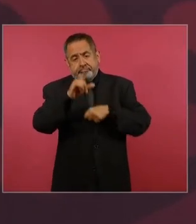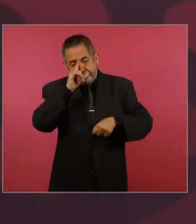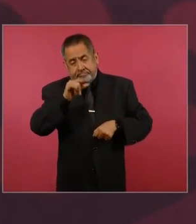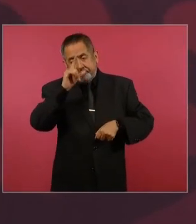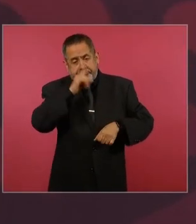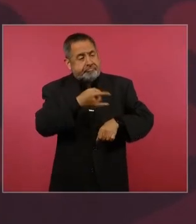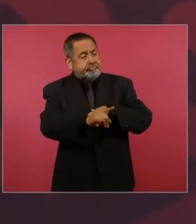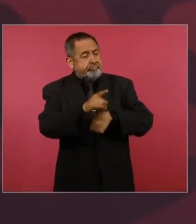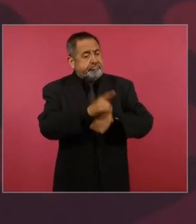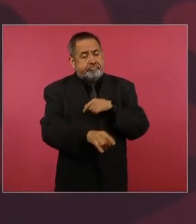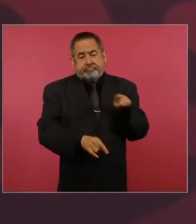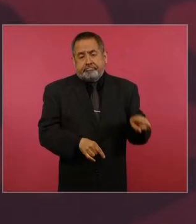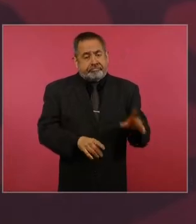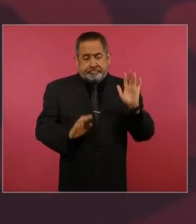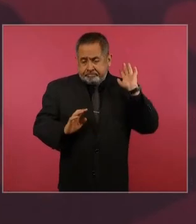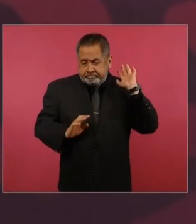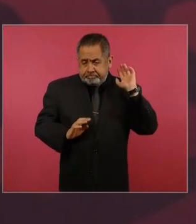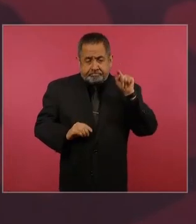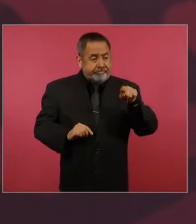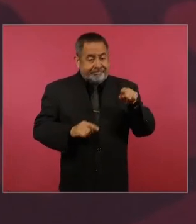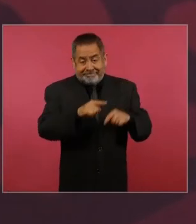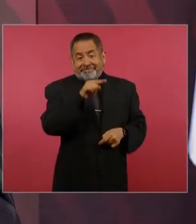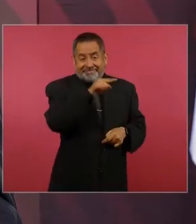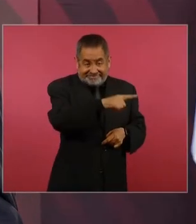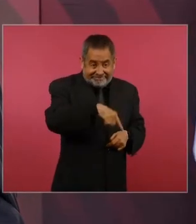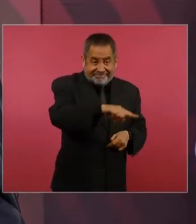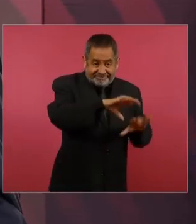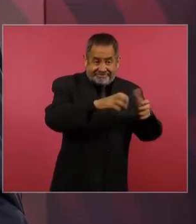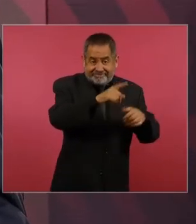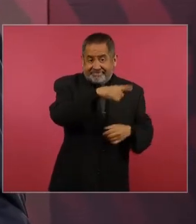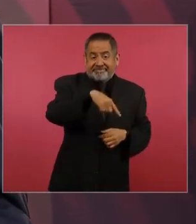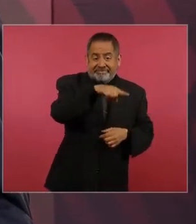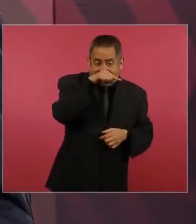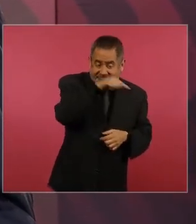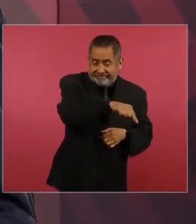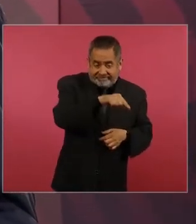ellos fueron los que